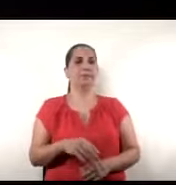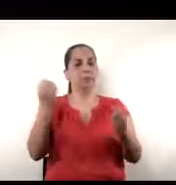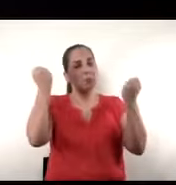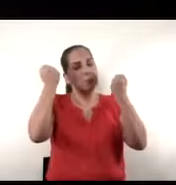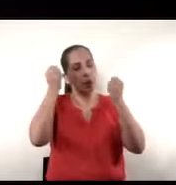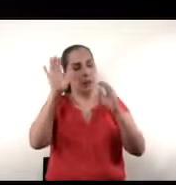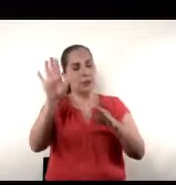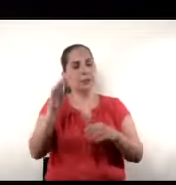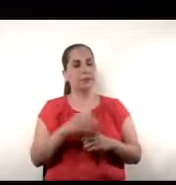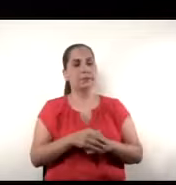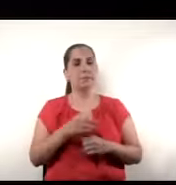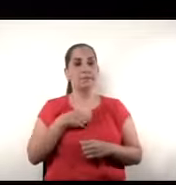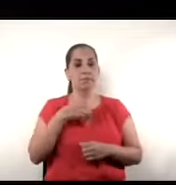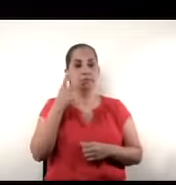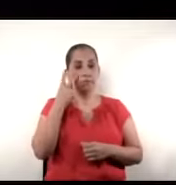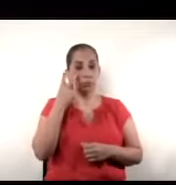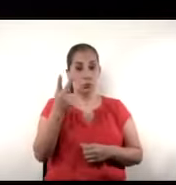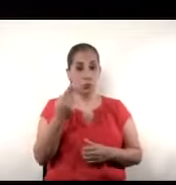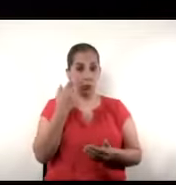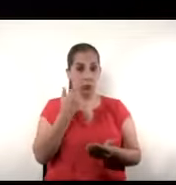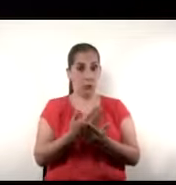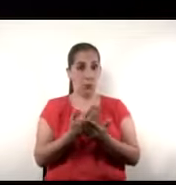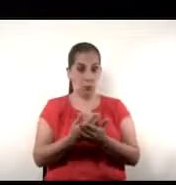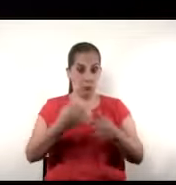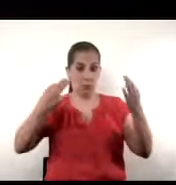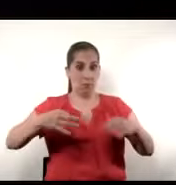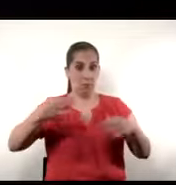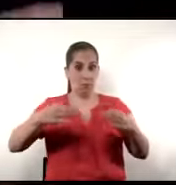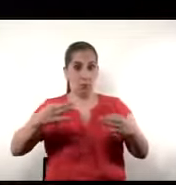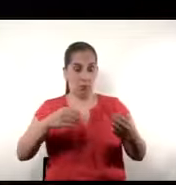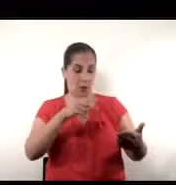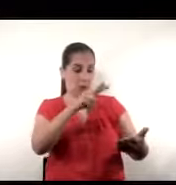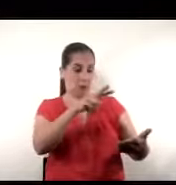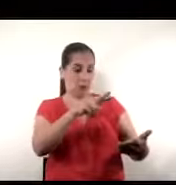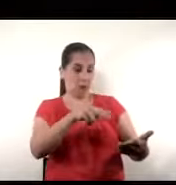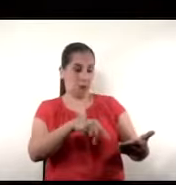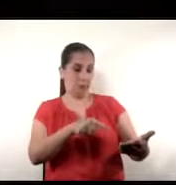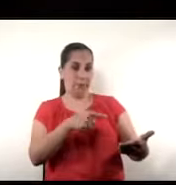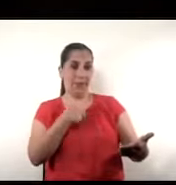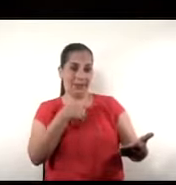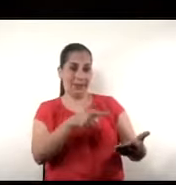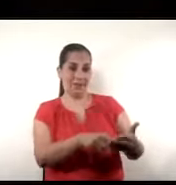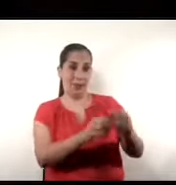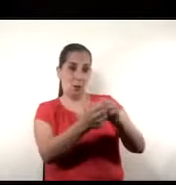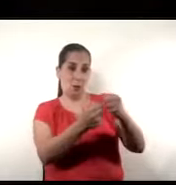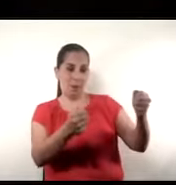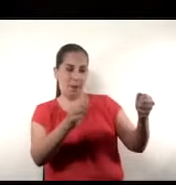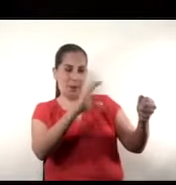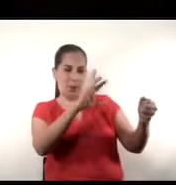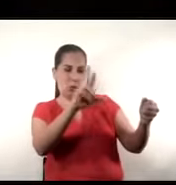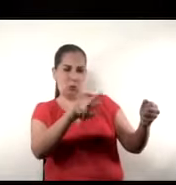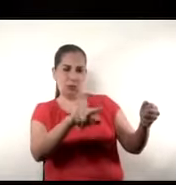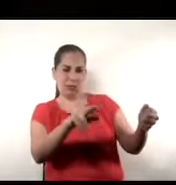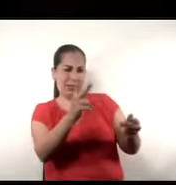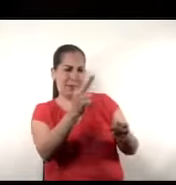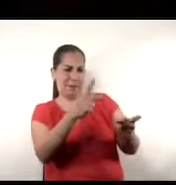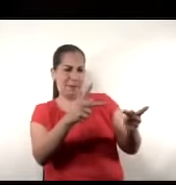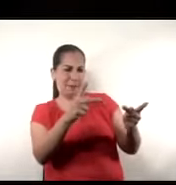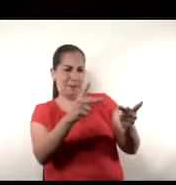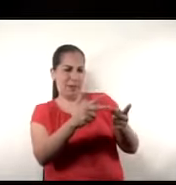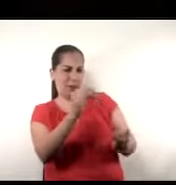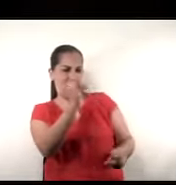Pavas, llegué a ver una propuesta formal donde había un mapa de Costa Rica perfectamente delineado